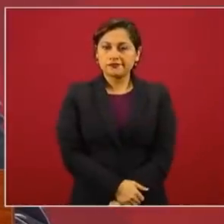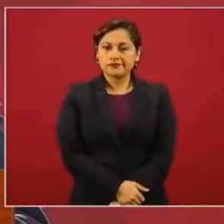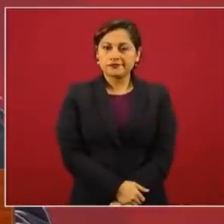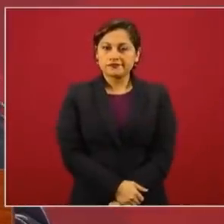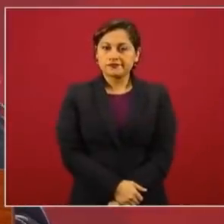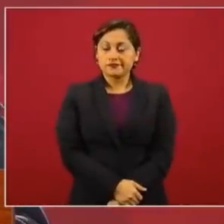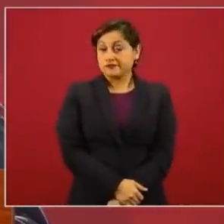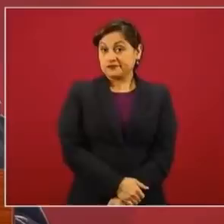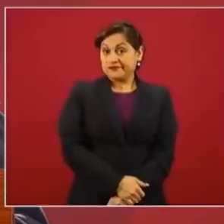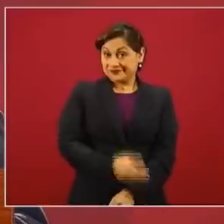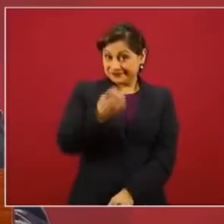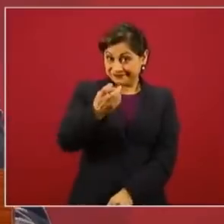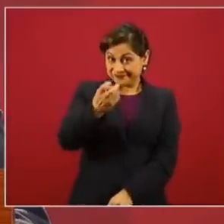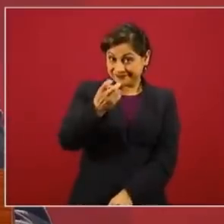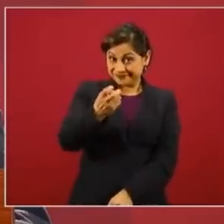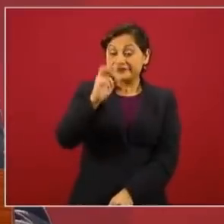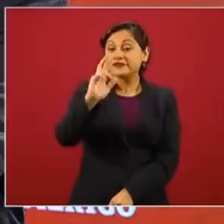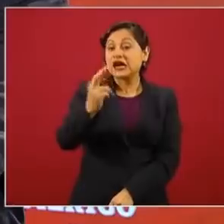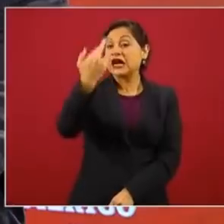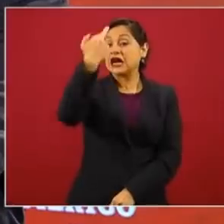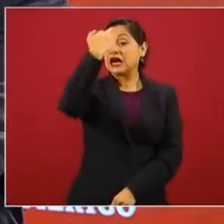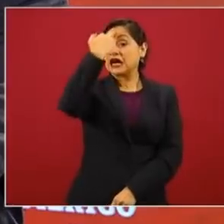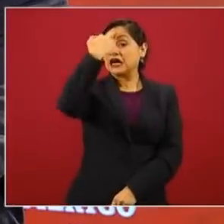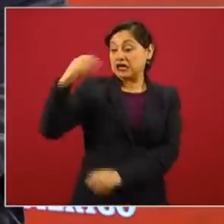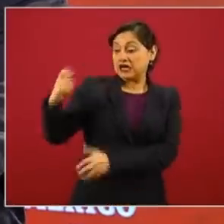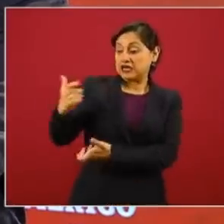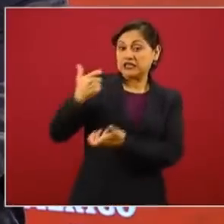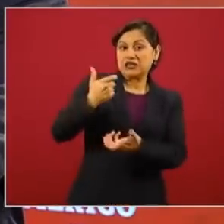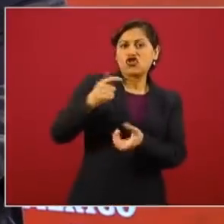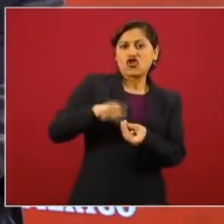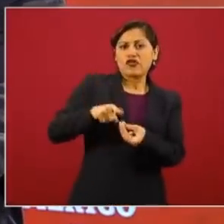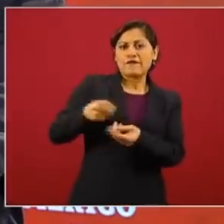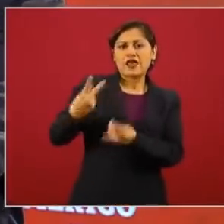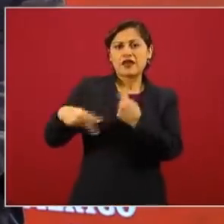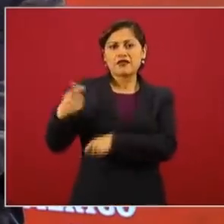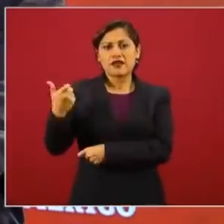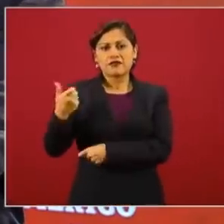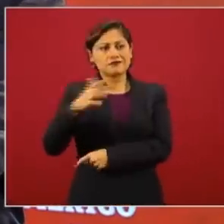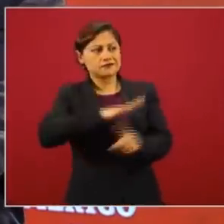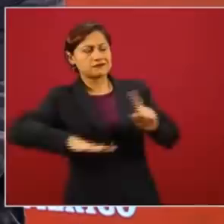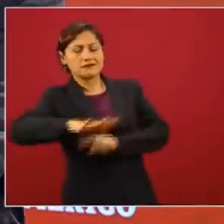No hay que olvidar que eso es dinero del presupuesto, es dinero del pueblo.